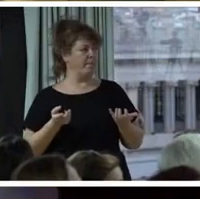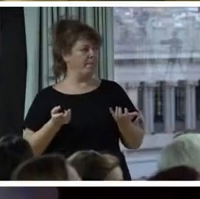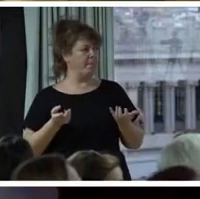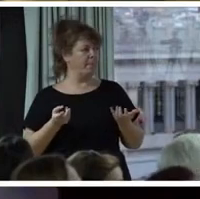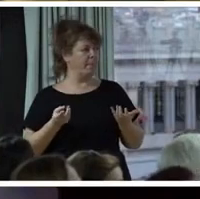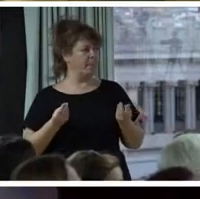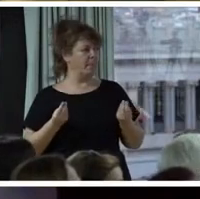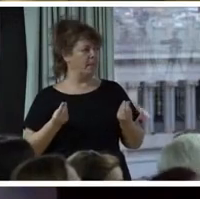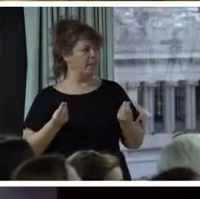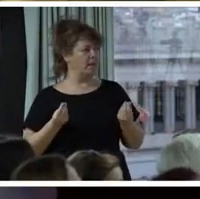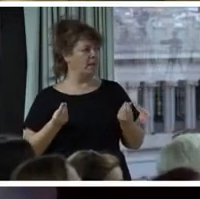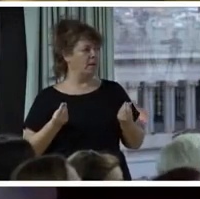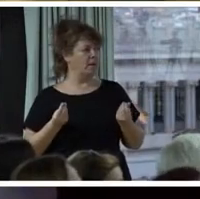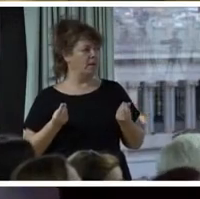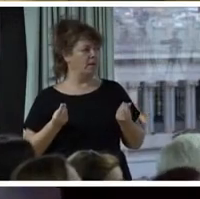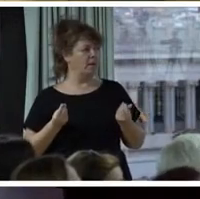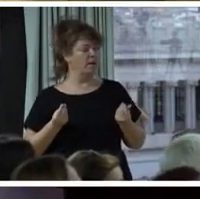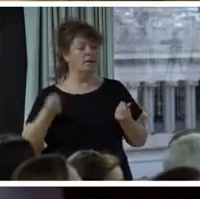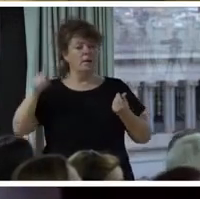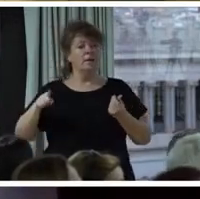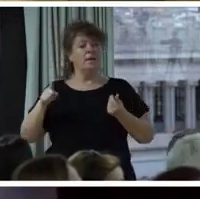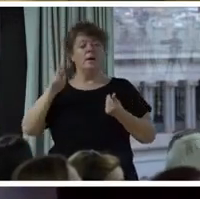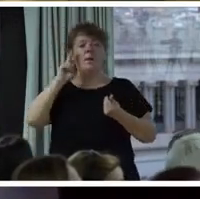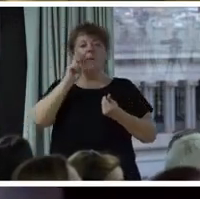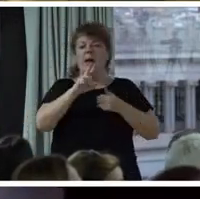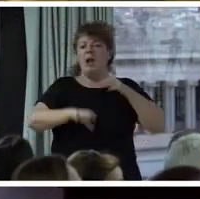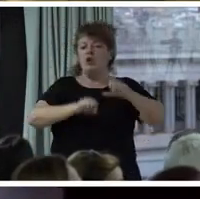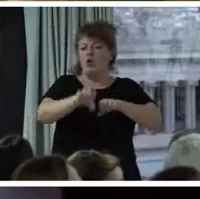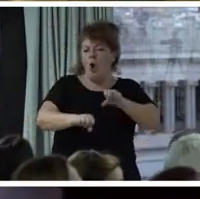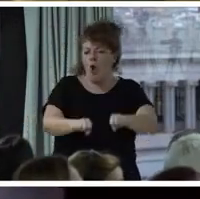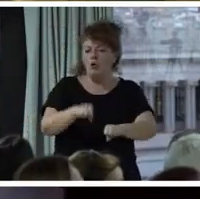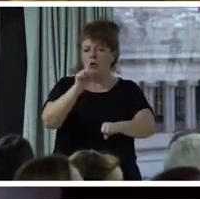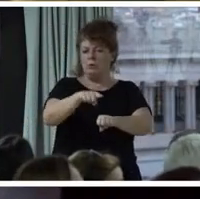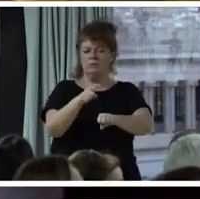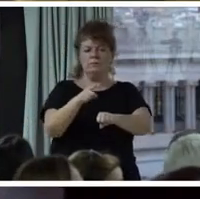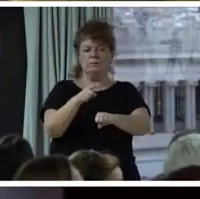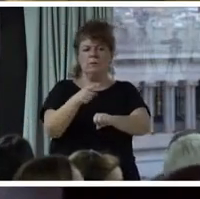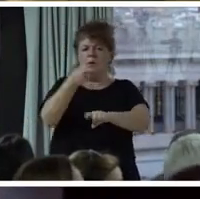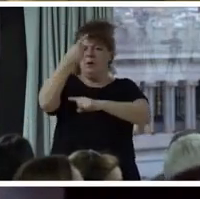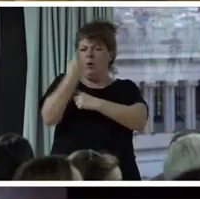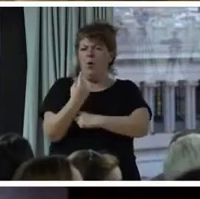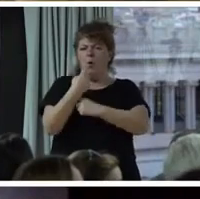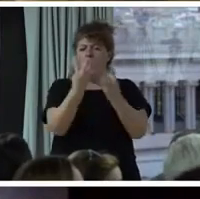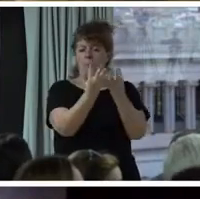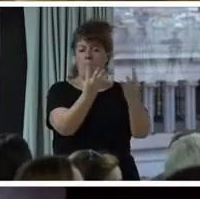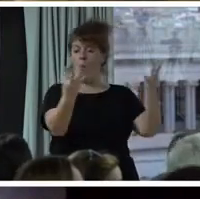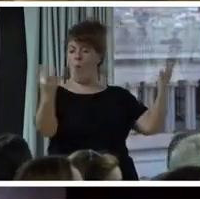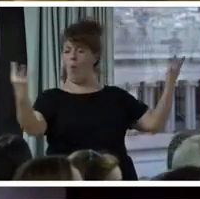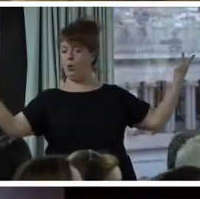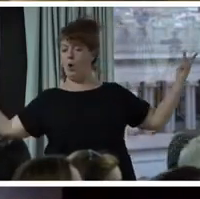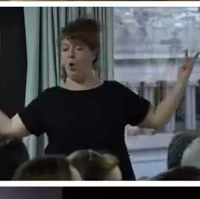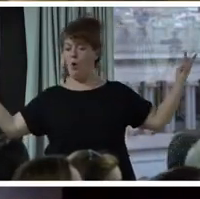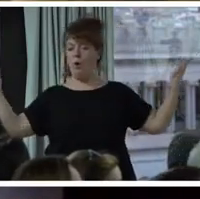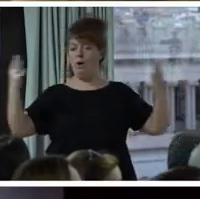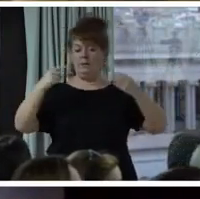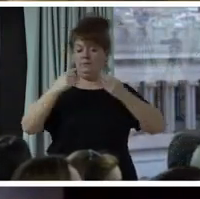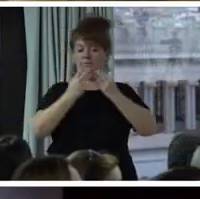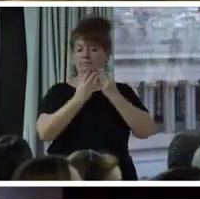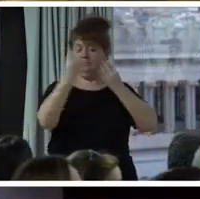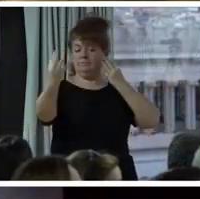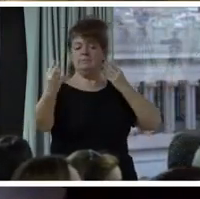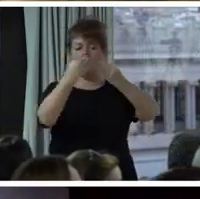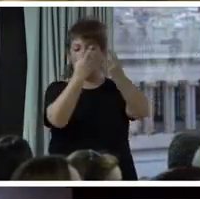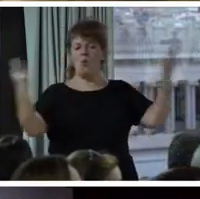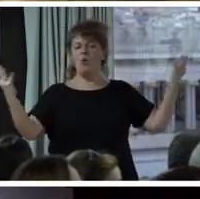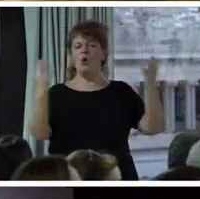eh A ver como los colonos la cultivan es el imponente muro de 8 m que separa a familias y